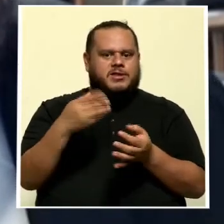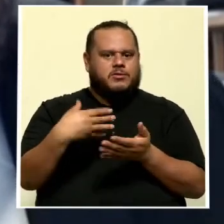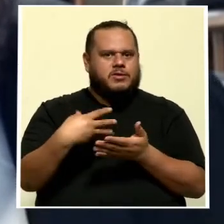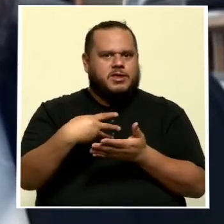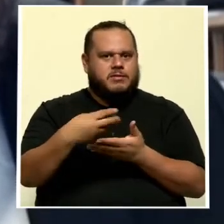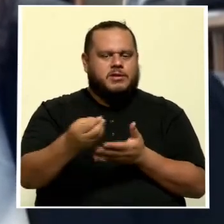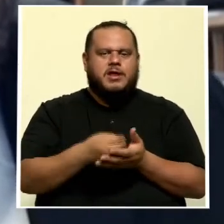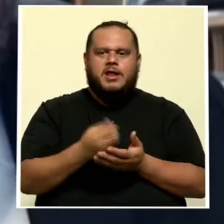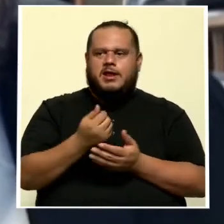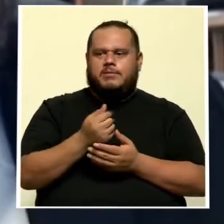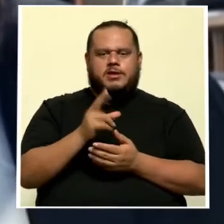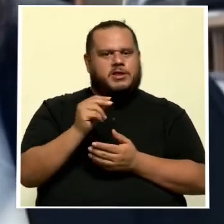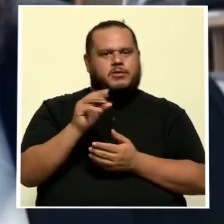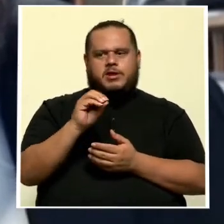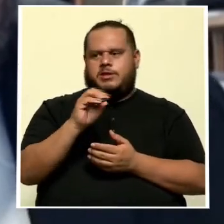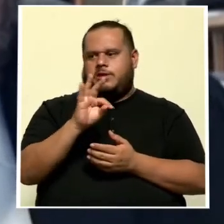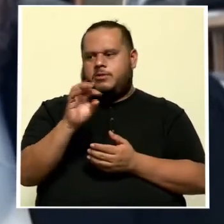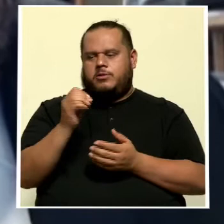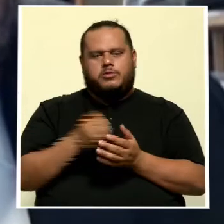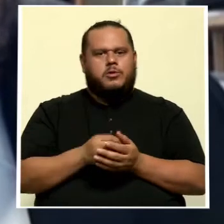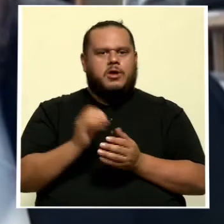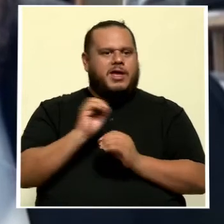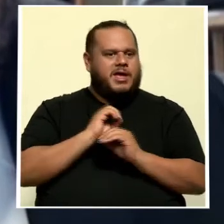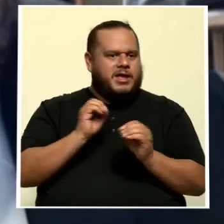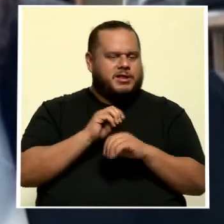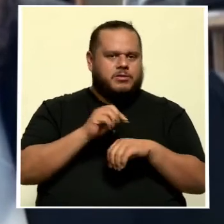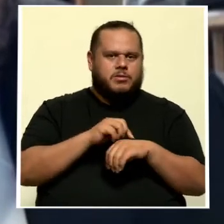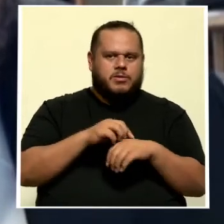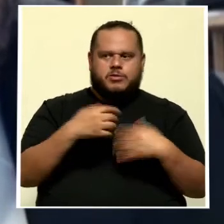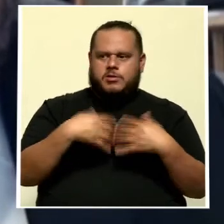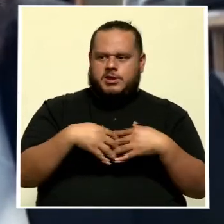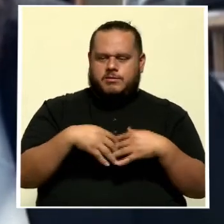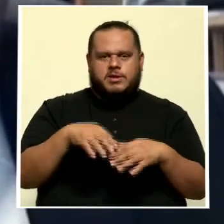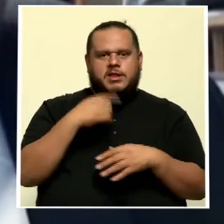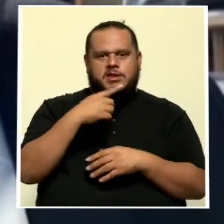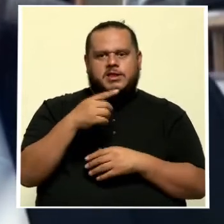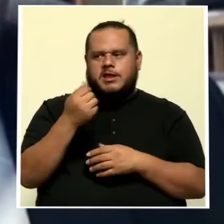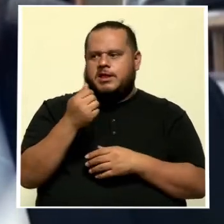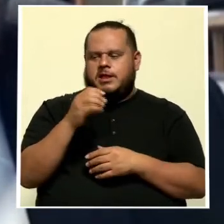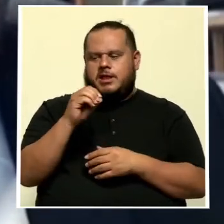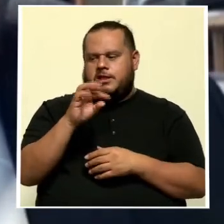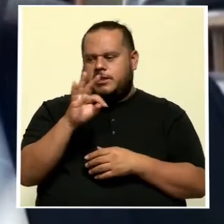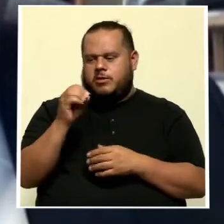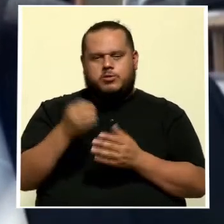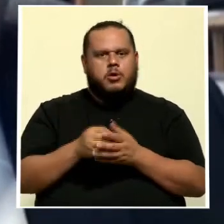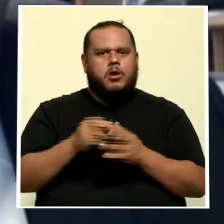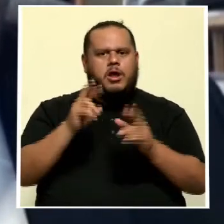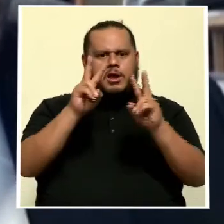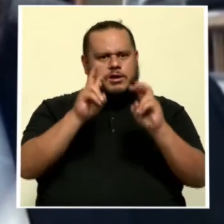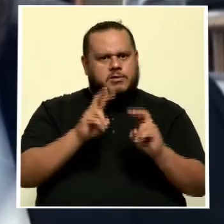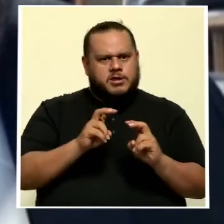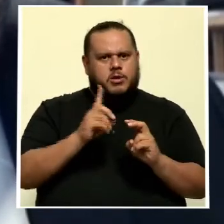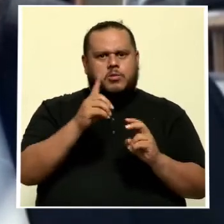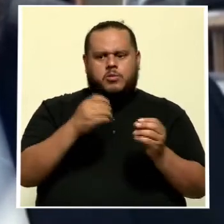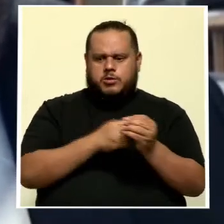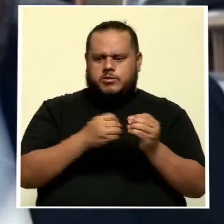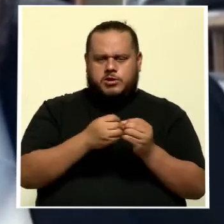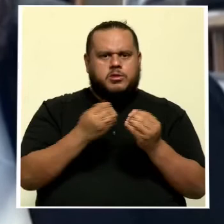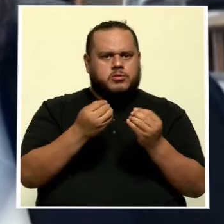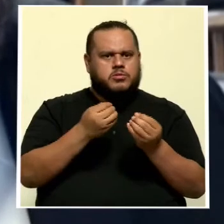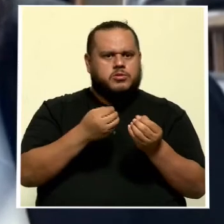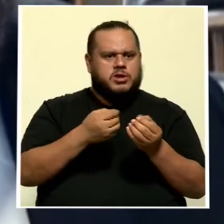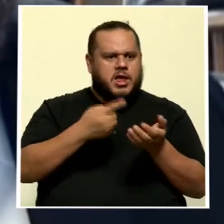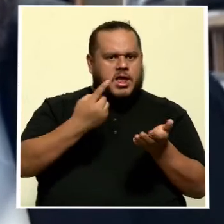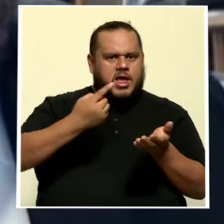que el dinero no era de don Otto. Es más, en ningún momento de la sentencia dicen que el dinero es de Otto. Registraron una oficina donde había un montón de abogados, y en una caja